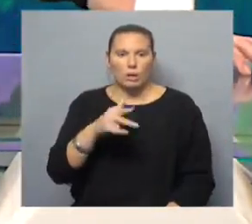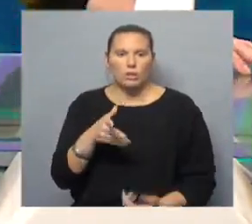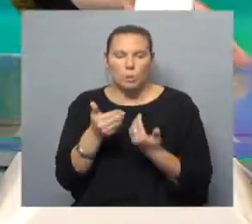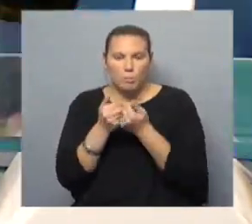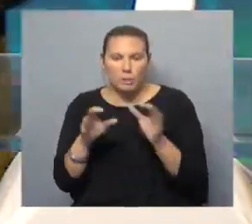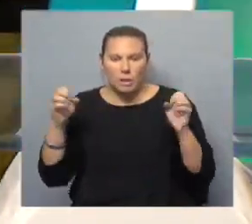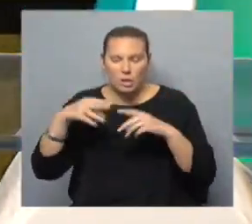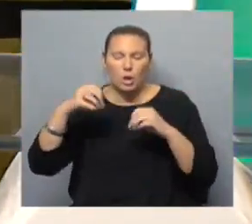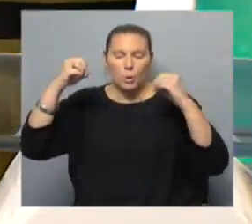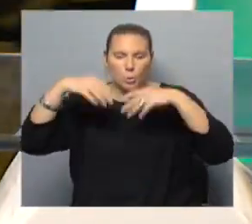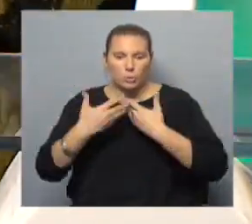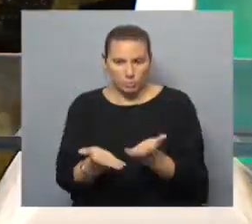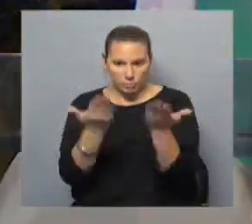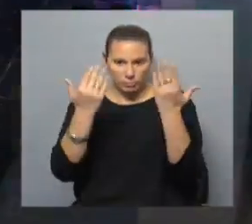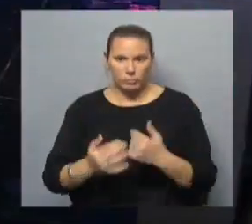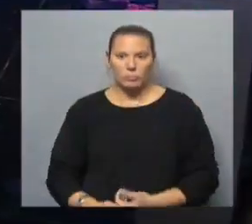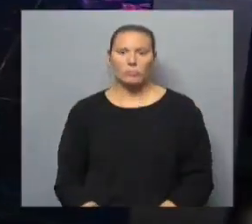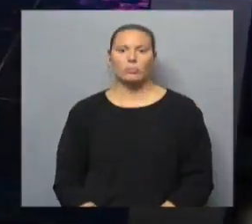Luz. Gurizada, adelante.